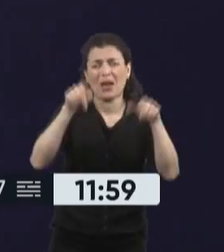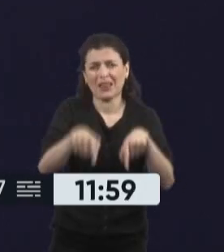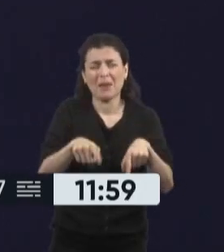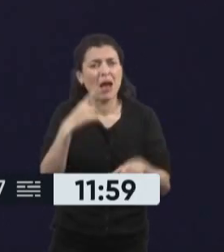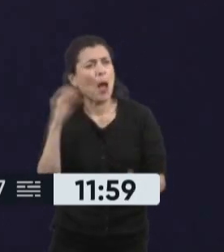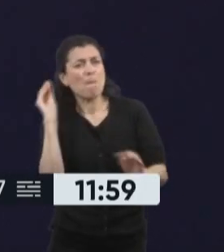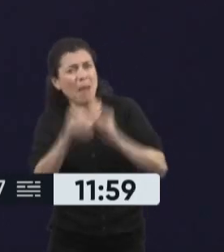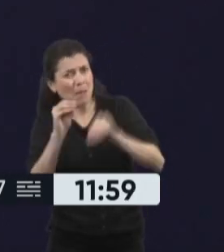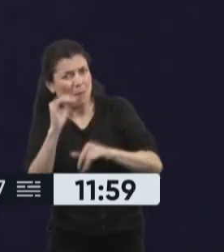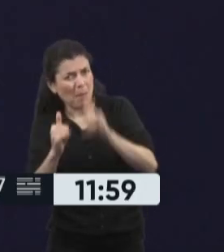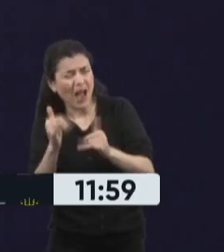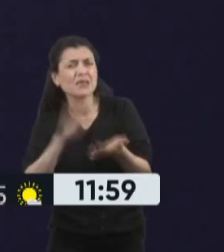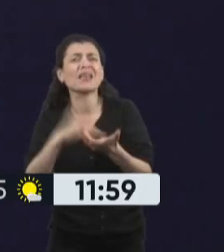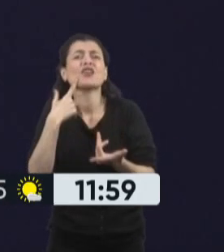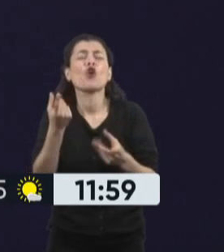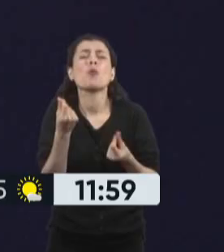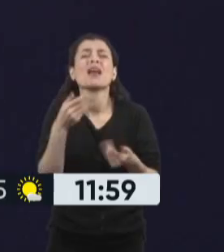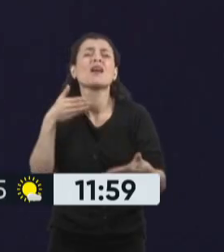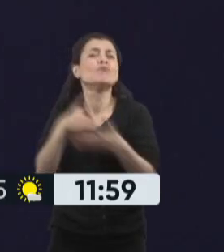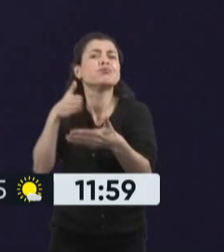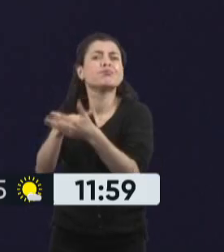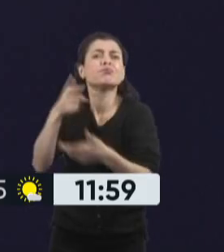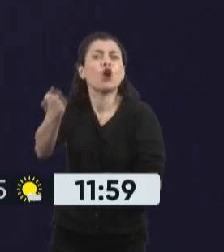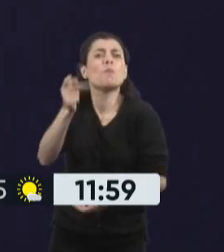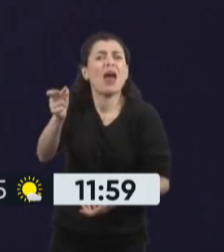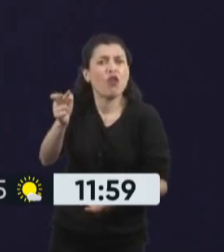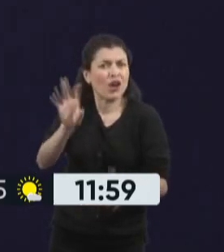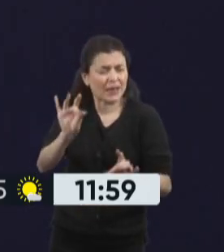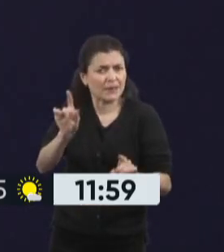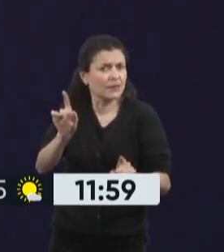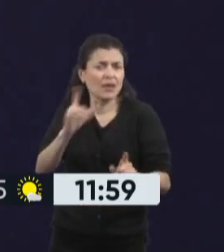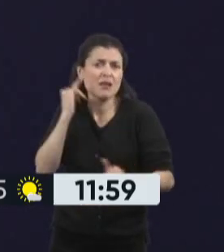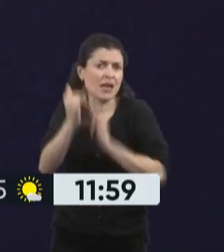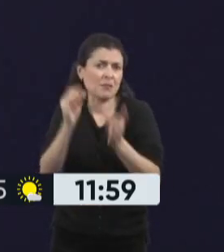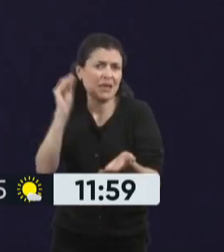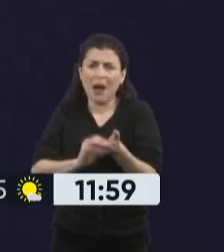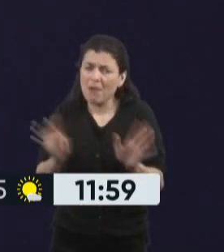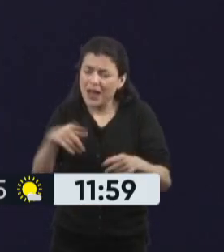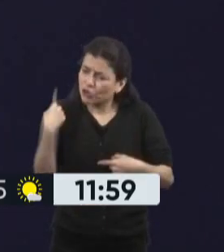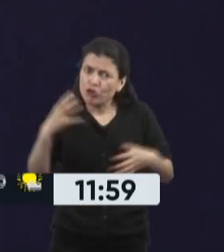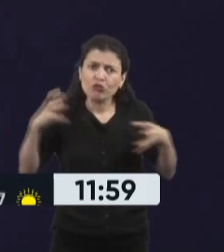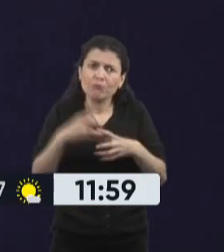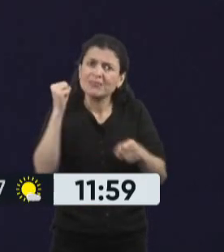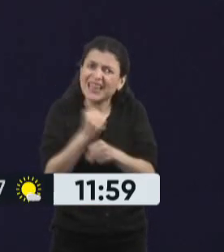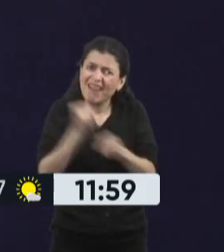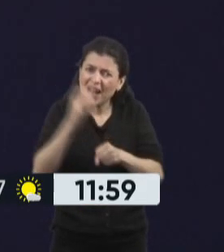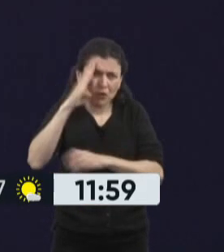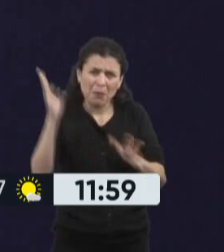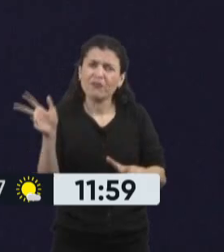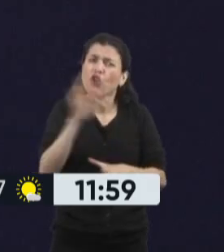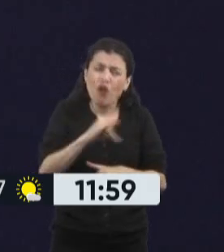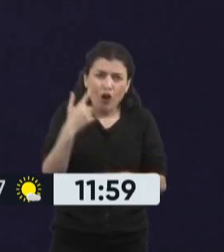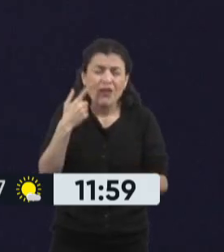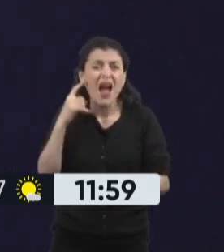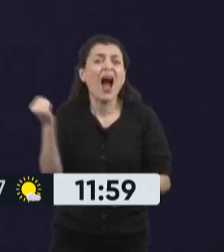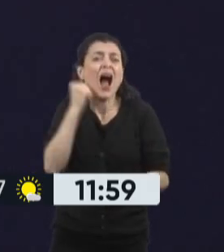del cepo que le ha hecho tanto daño a la Argentina, ¿no? Pero estamos haciendo todo para que efectivamente eso se levante cada